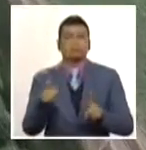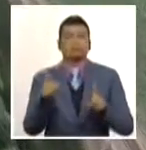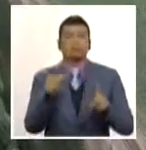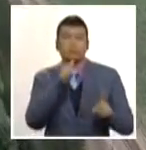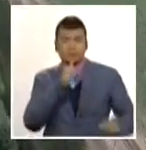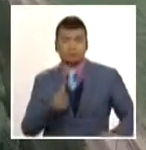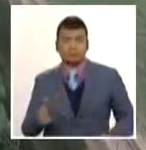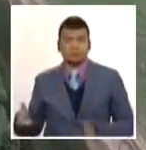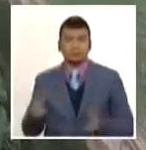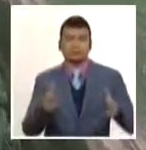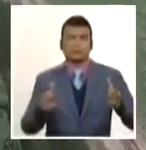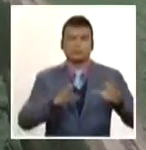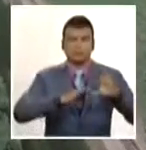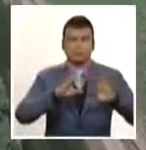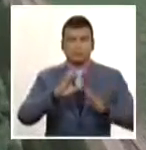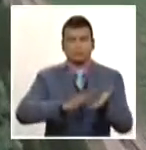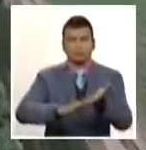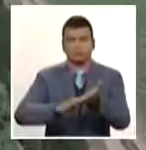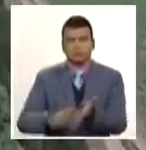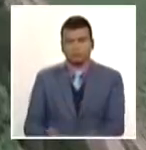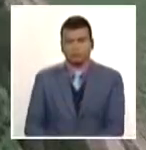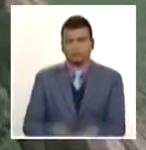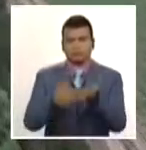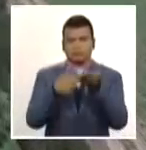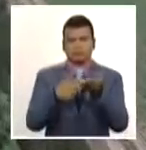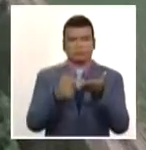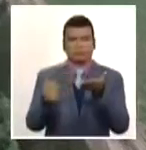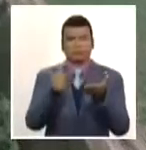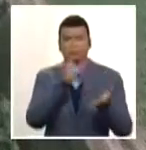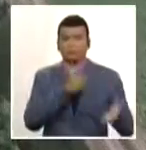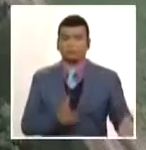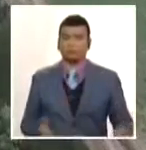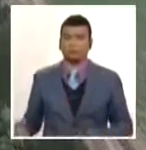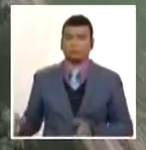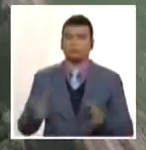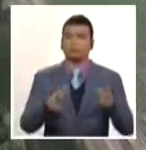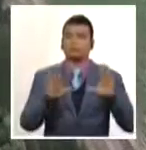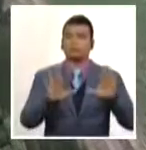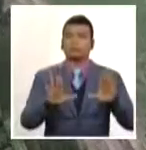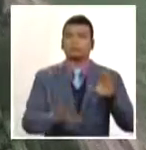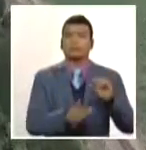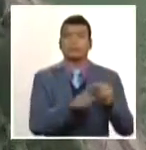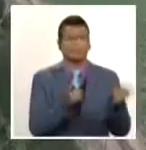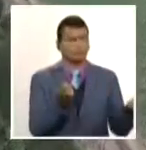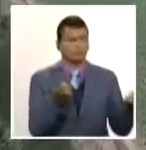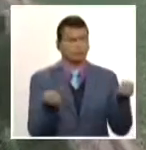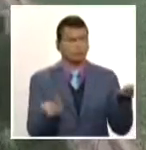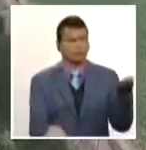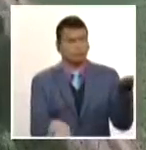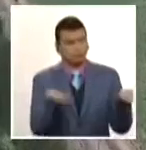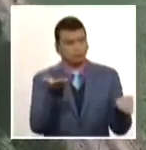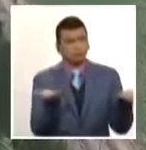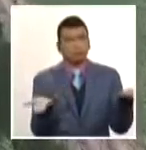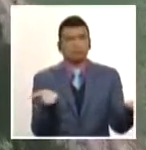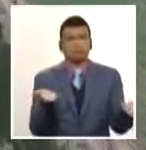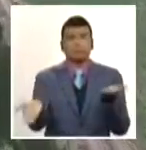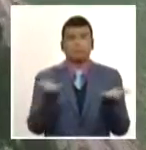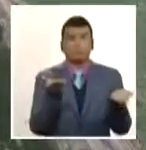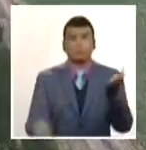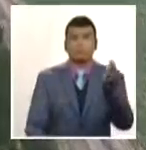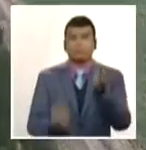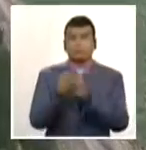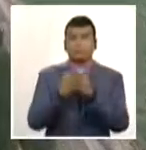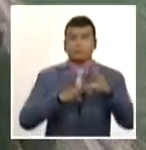cuenca del río Cauca. La sostenibilidad del Cauca, o sea, los servicios que se derivan del río Cauca